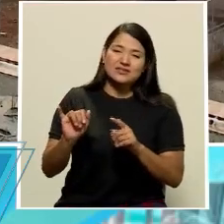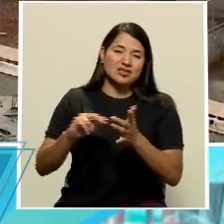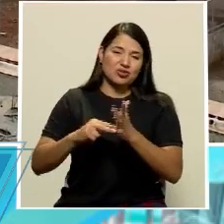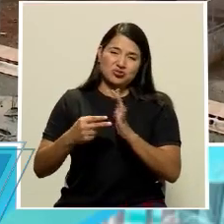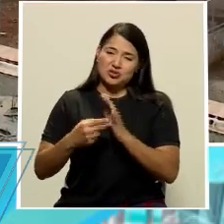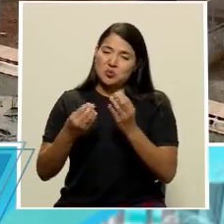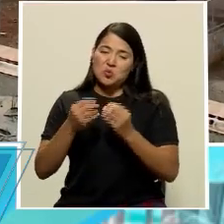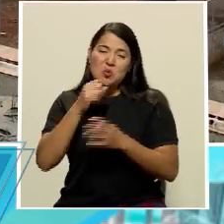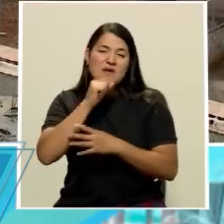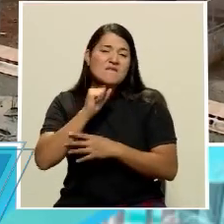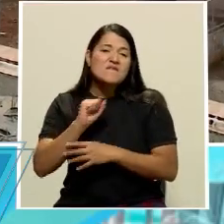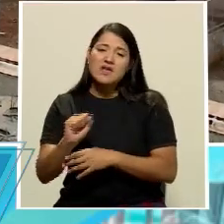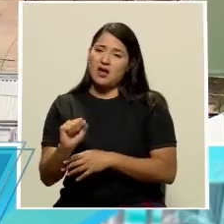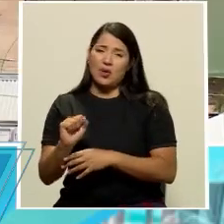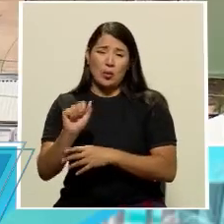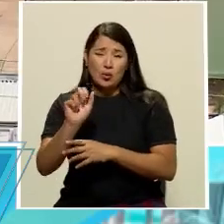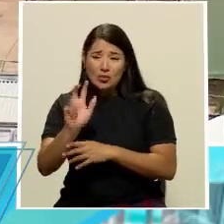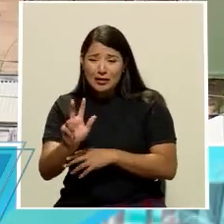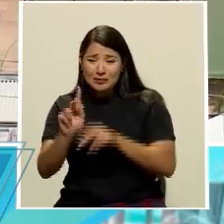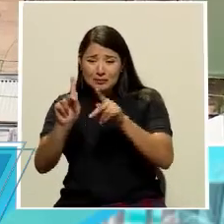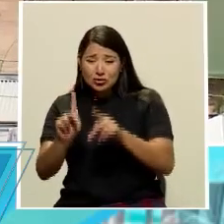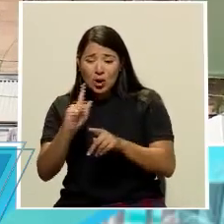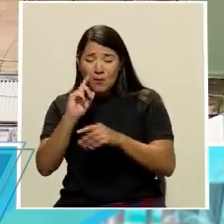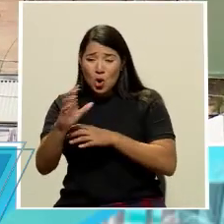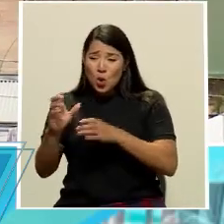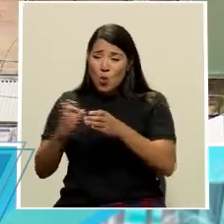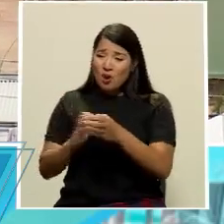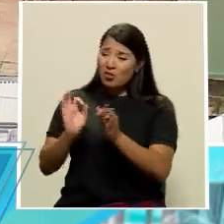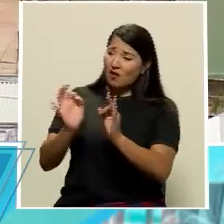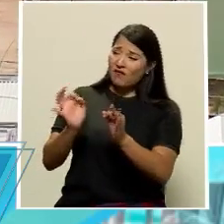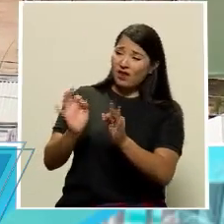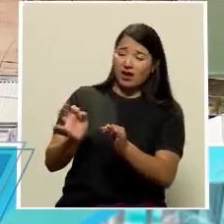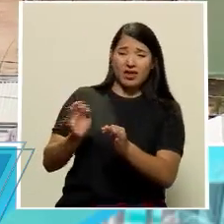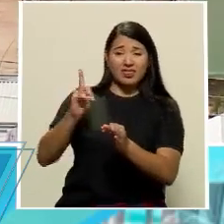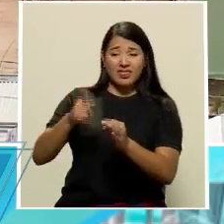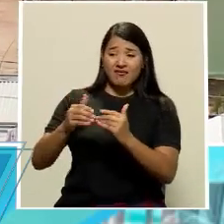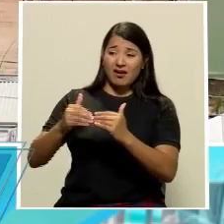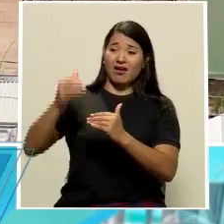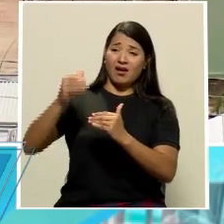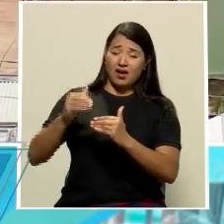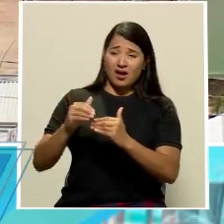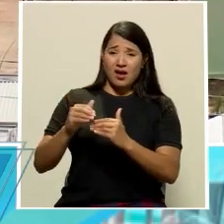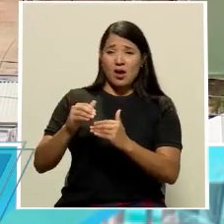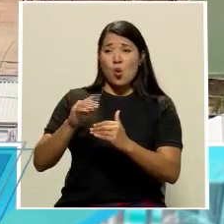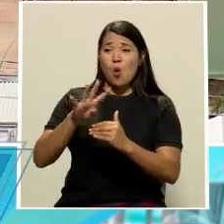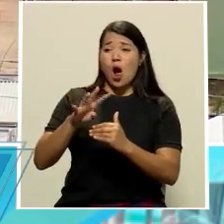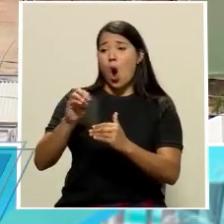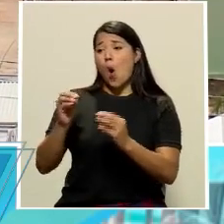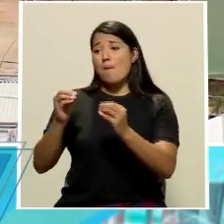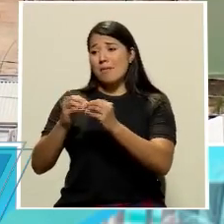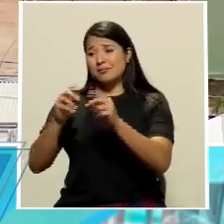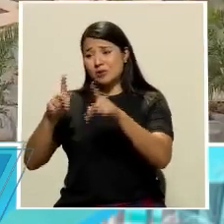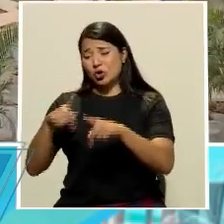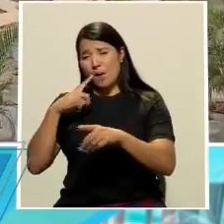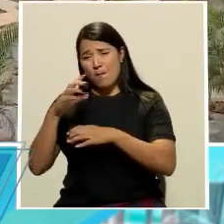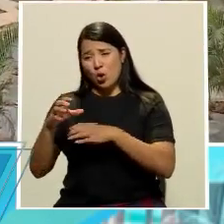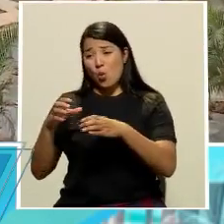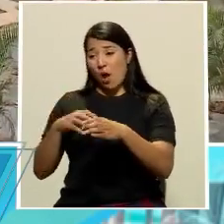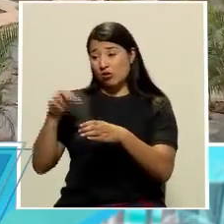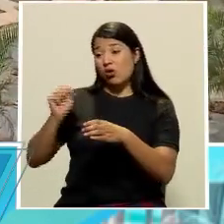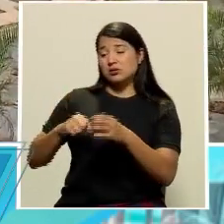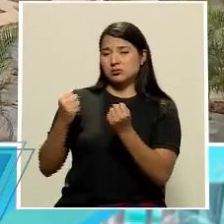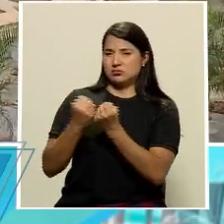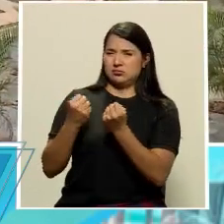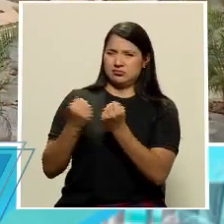laxa, o sea, muy flexible, muy beneficiosa para el hacinamiento. si pudiéramos medir el hacinamiento de una forma